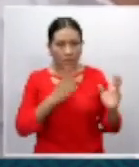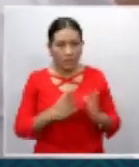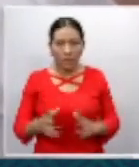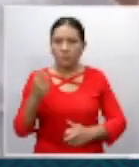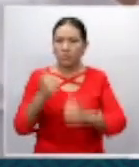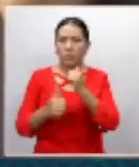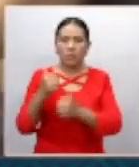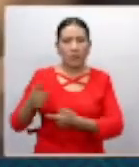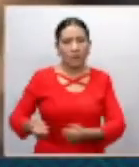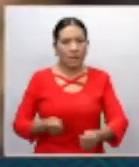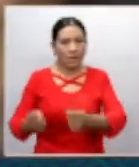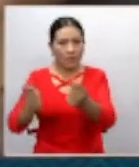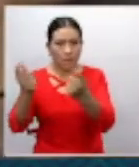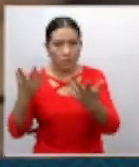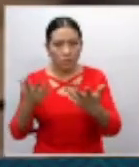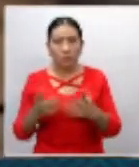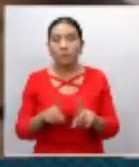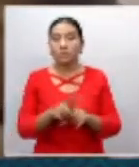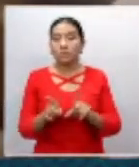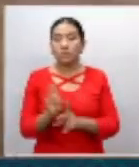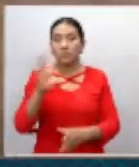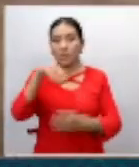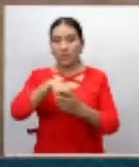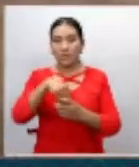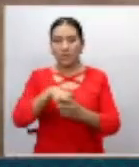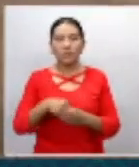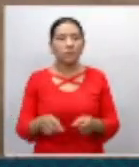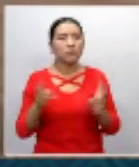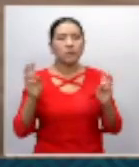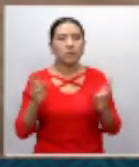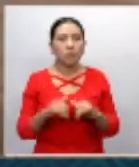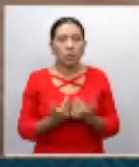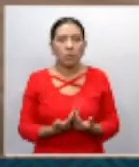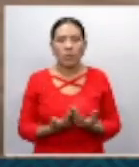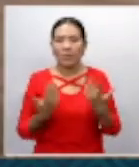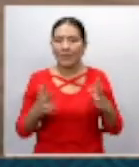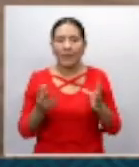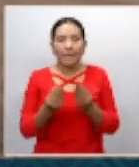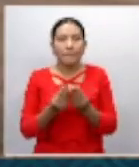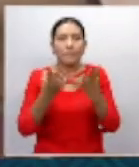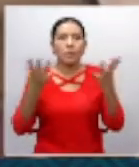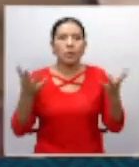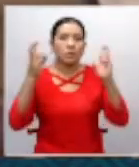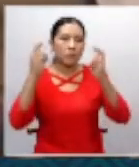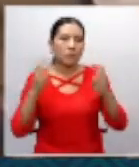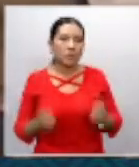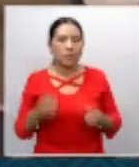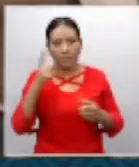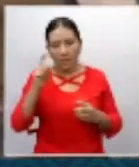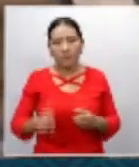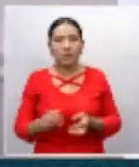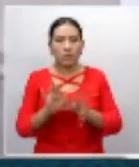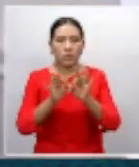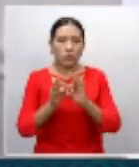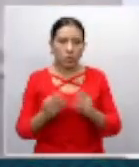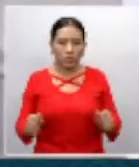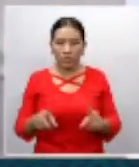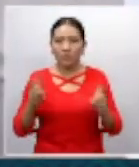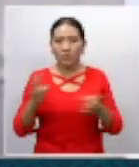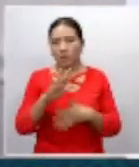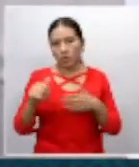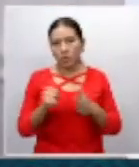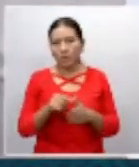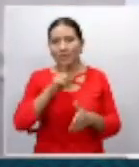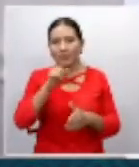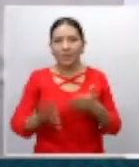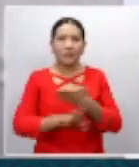transporte, y en lo interno, esa innumerable cantidad de temas por resolver que tienen que ver con la seguridad